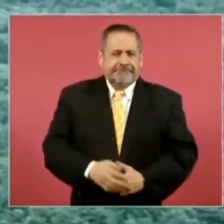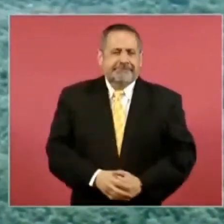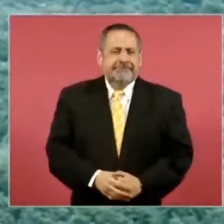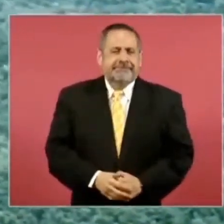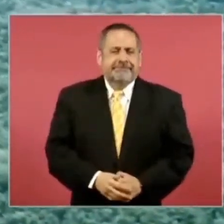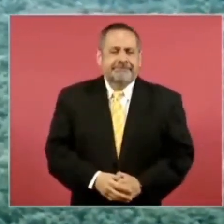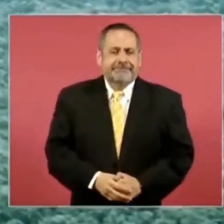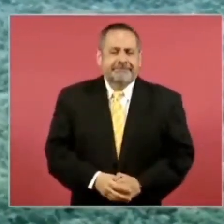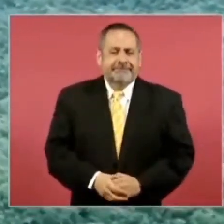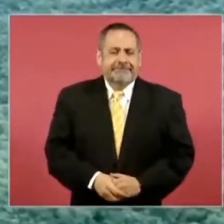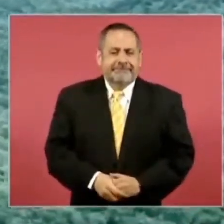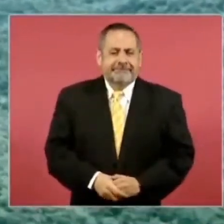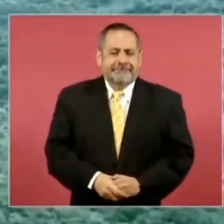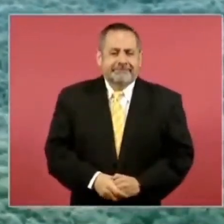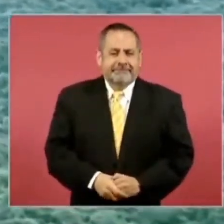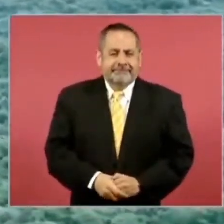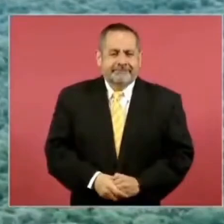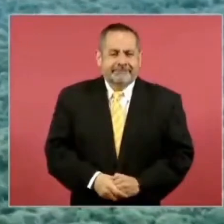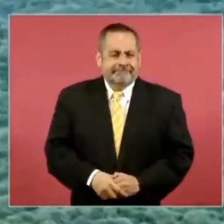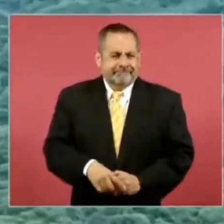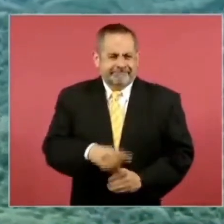lo importante de la obra.